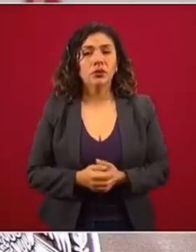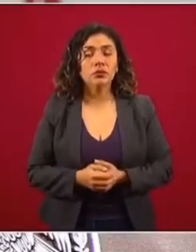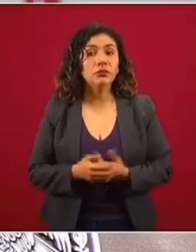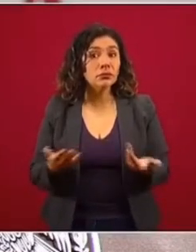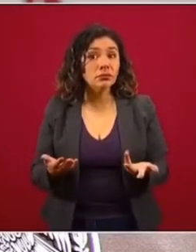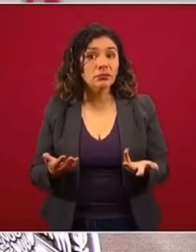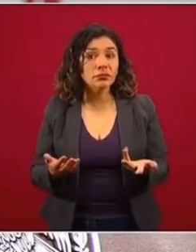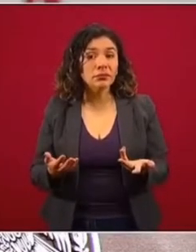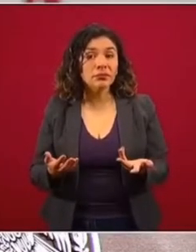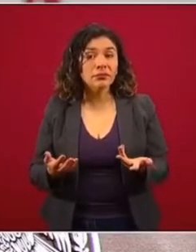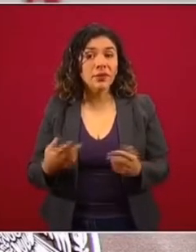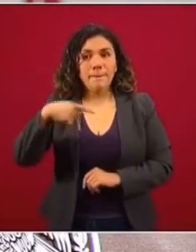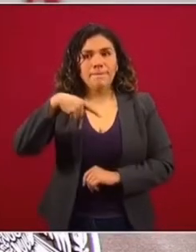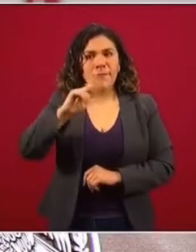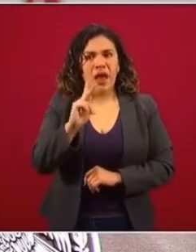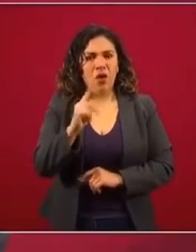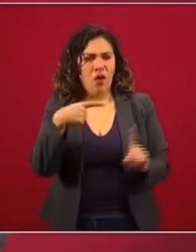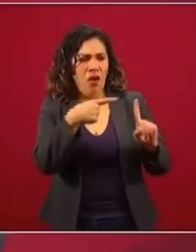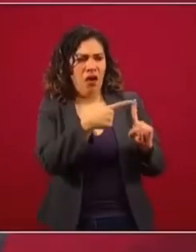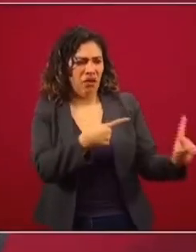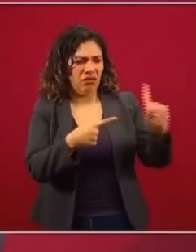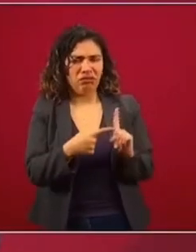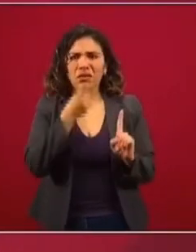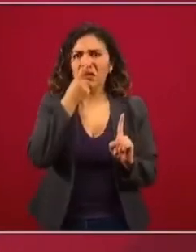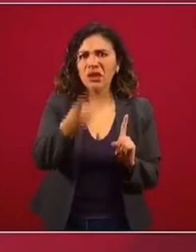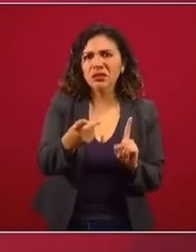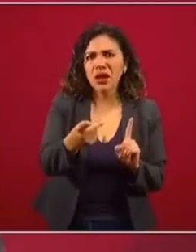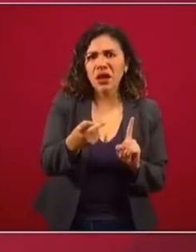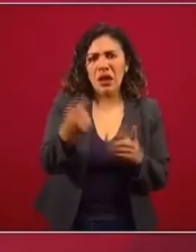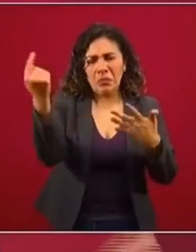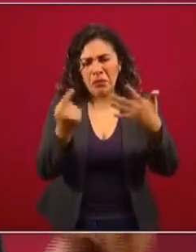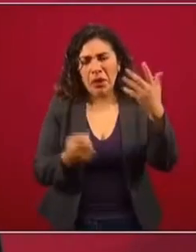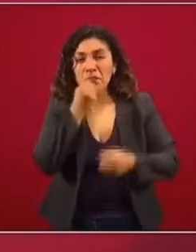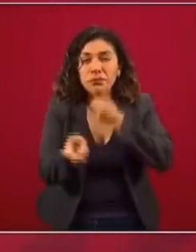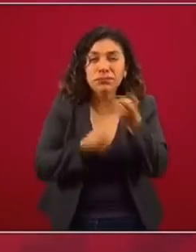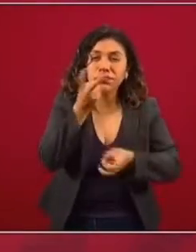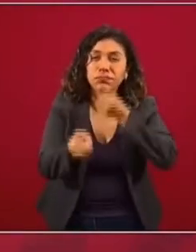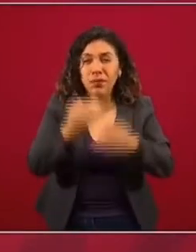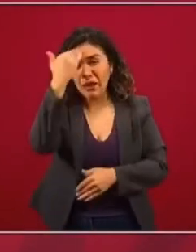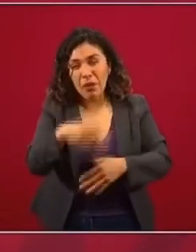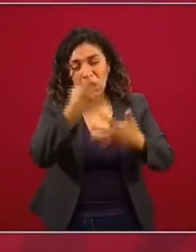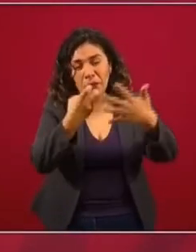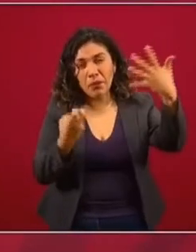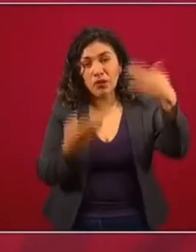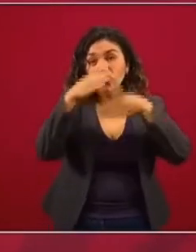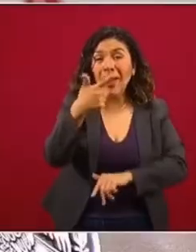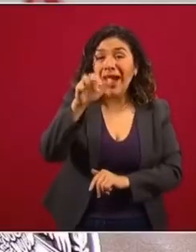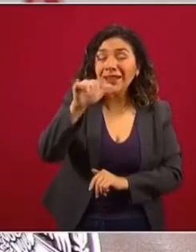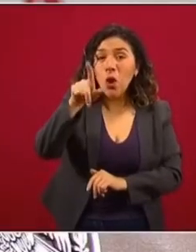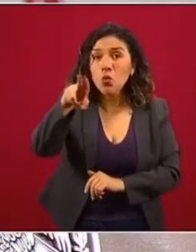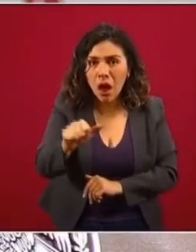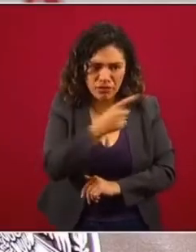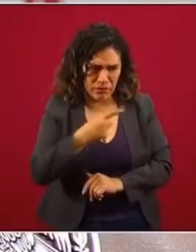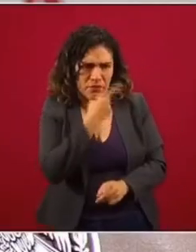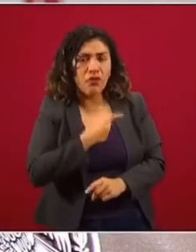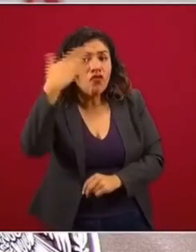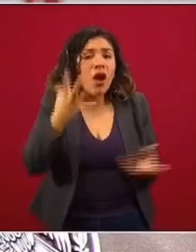Pero que él nos diga todo lo que sabe sobre García Luna, porque fue su secretario